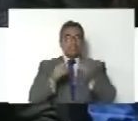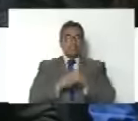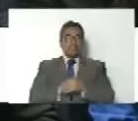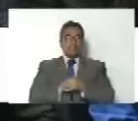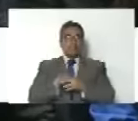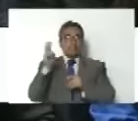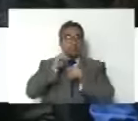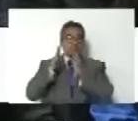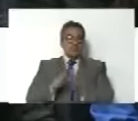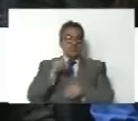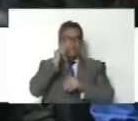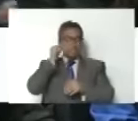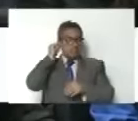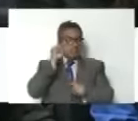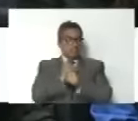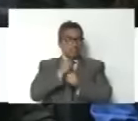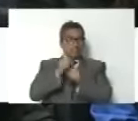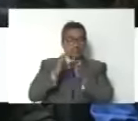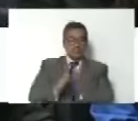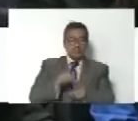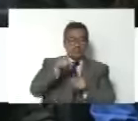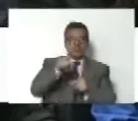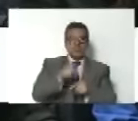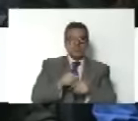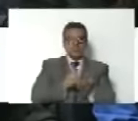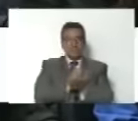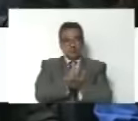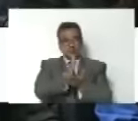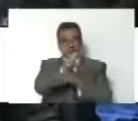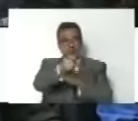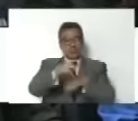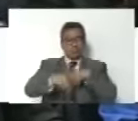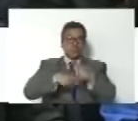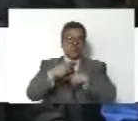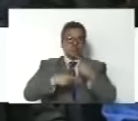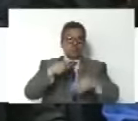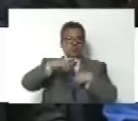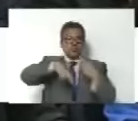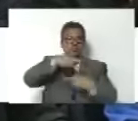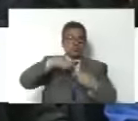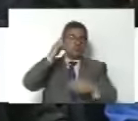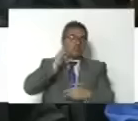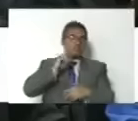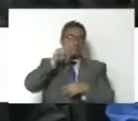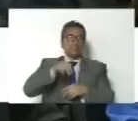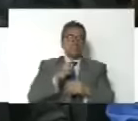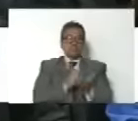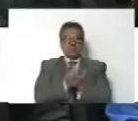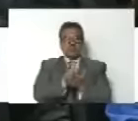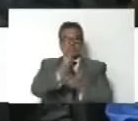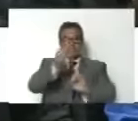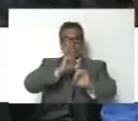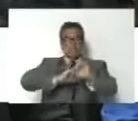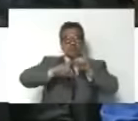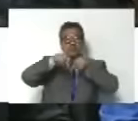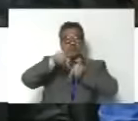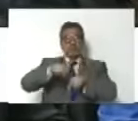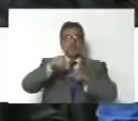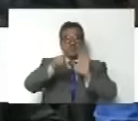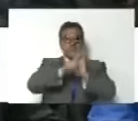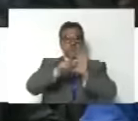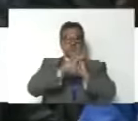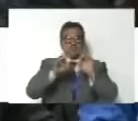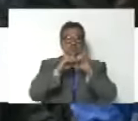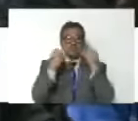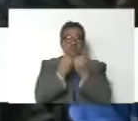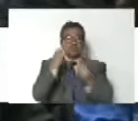que los venezolanos y venezolanas, los trabajadores y trabajadoras, seguimos desarrollando la revolución bolivariana y seguimos defendiendo esta ley